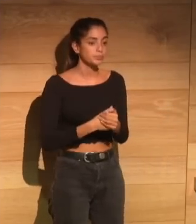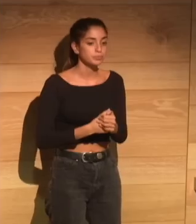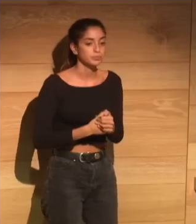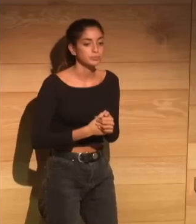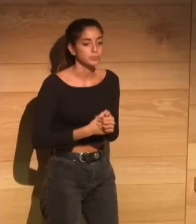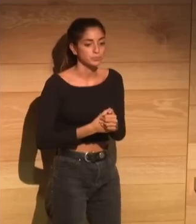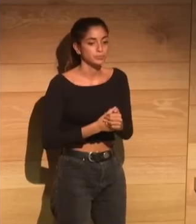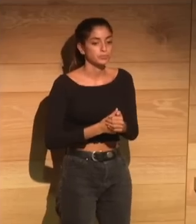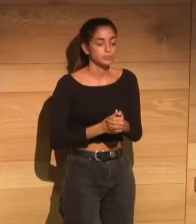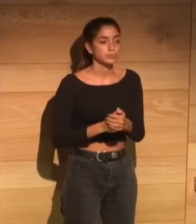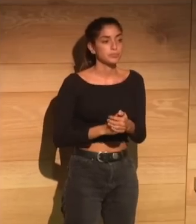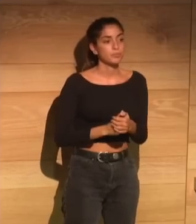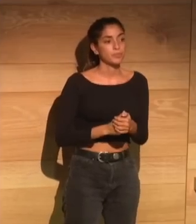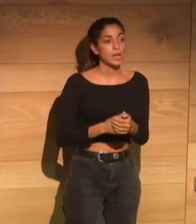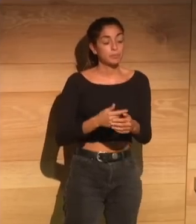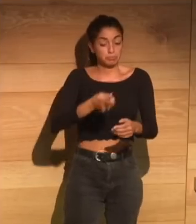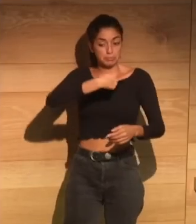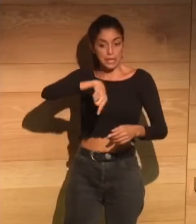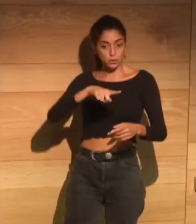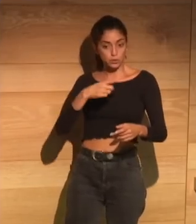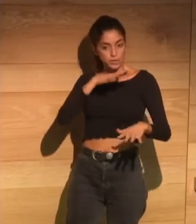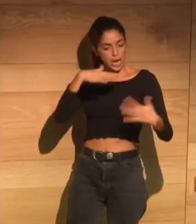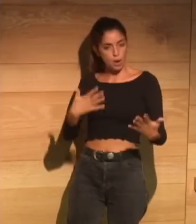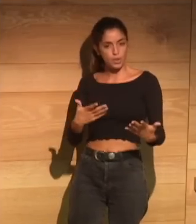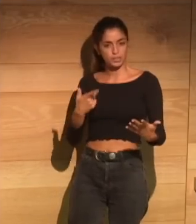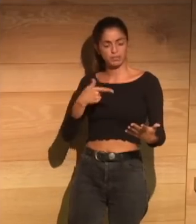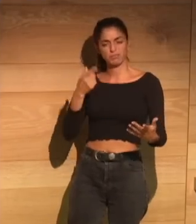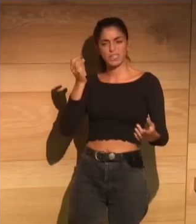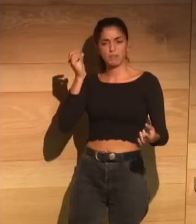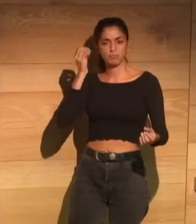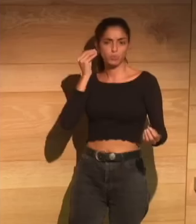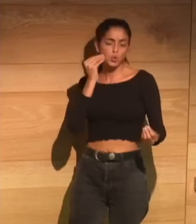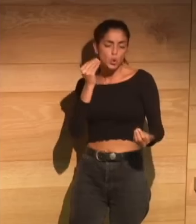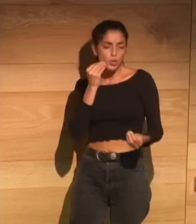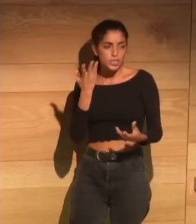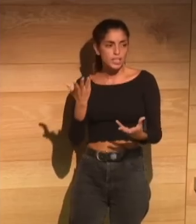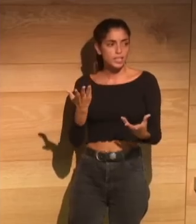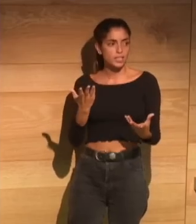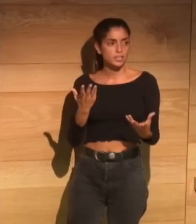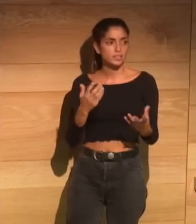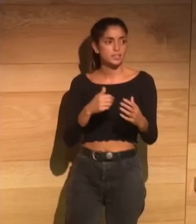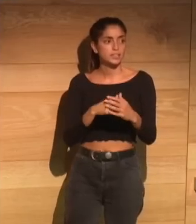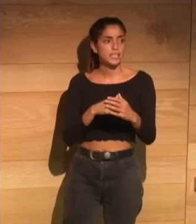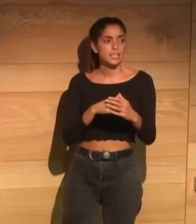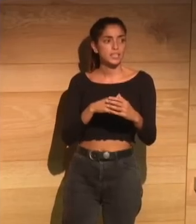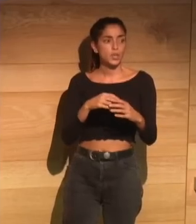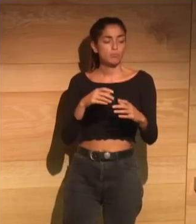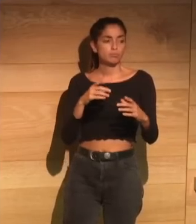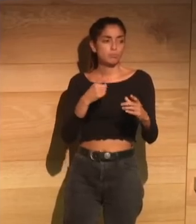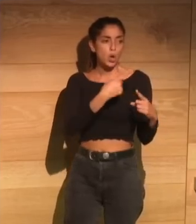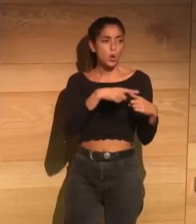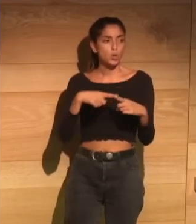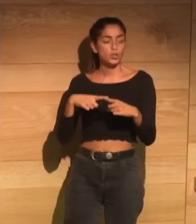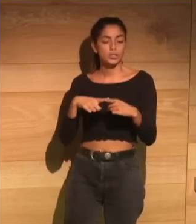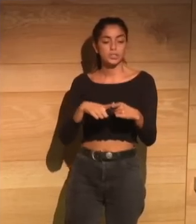que para nosotros hoy en día, todas estas tontadas, el Cinexin, las cositas que te vendían en frente de la Catedral